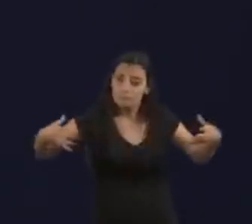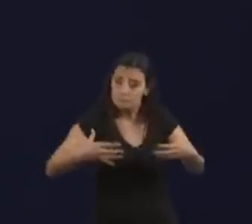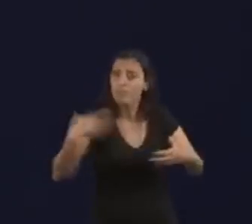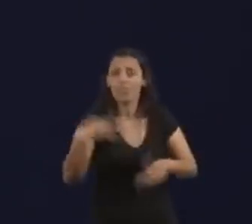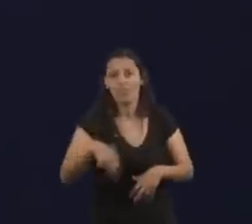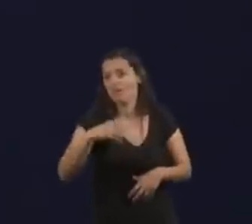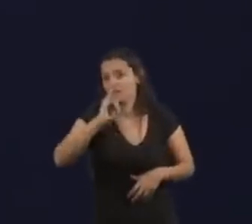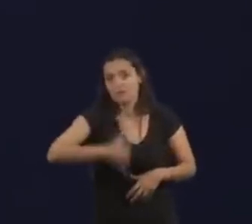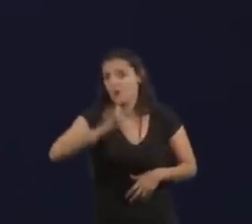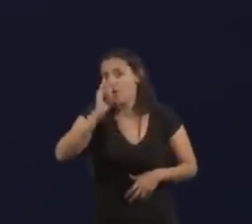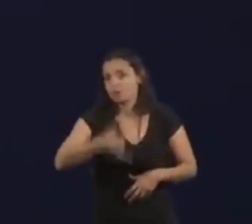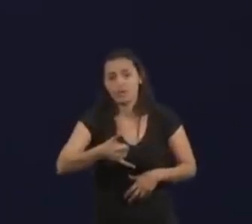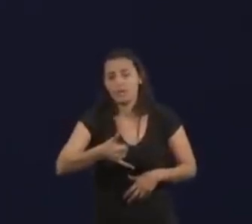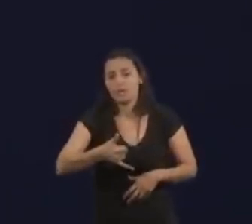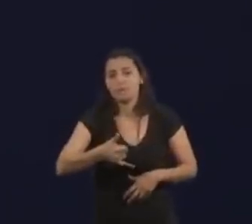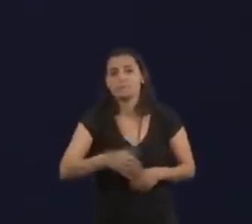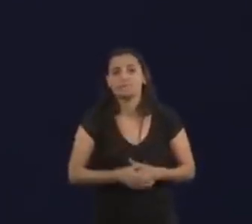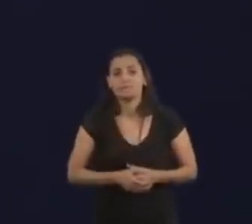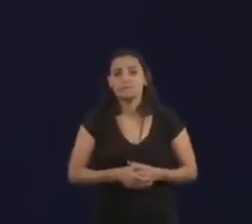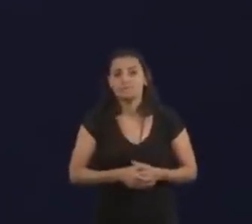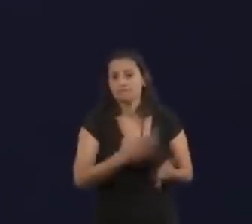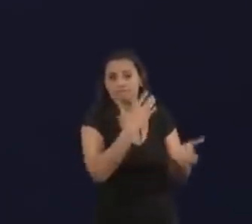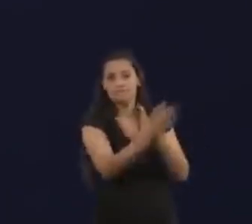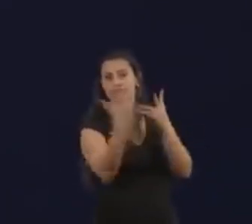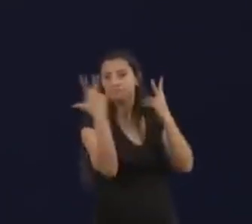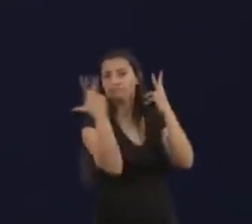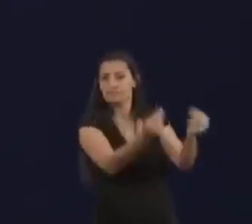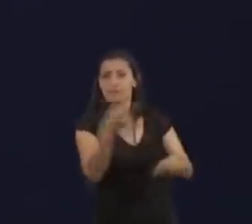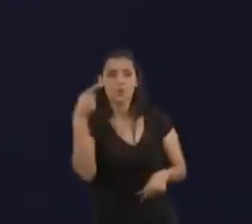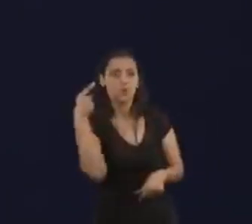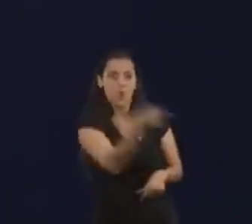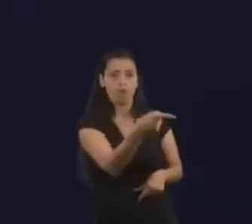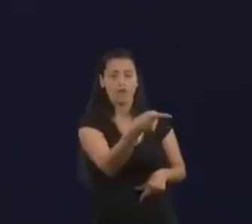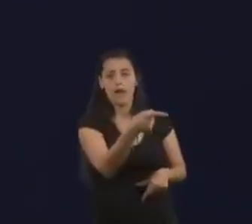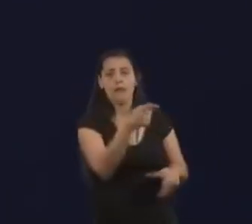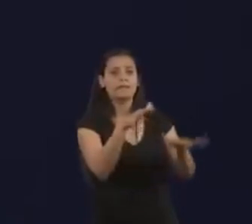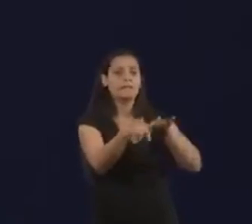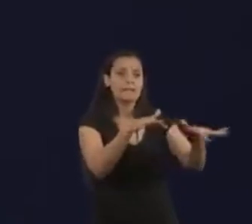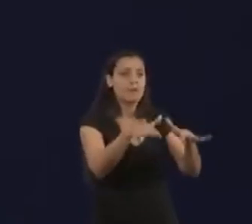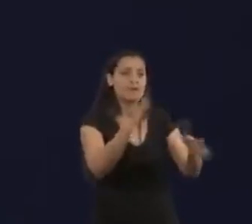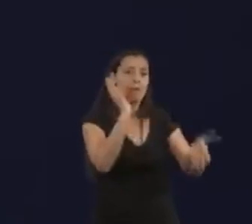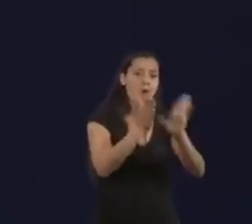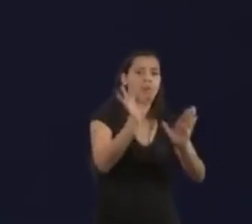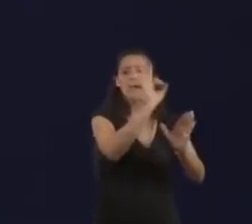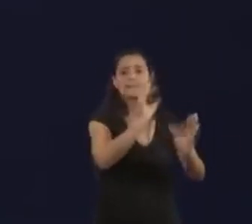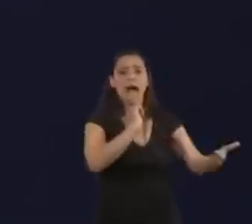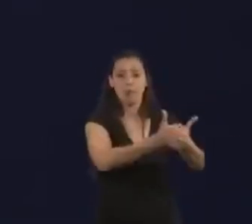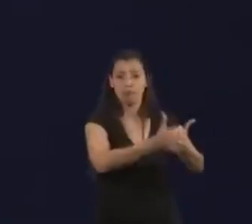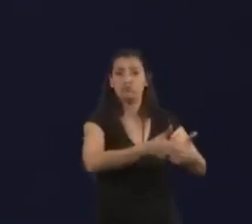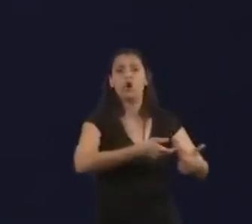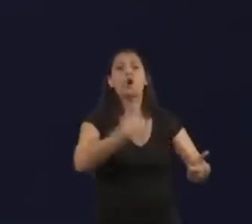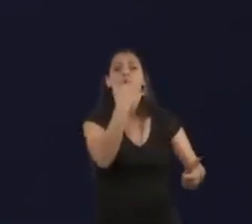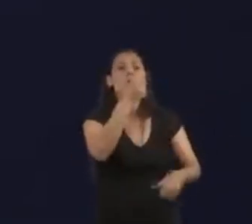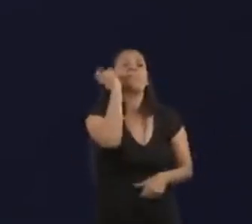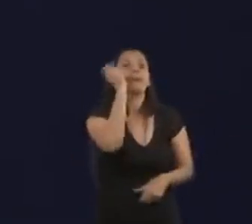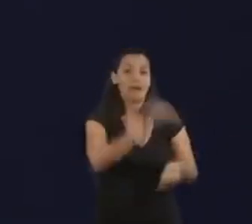a efectivamente salir a repudiar absolutamente este tipo de acciones La haa quien las haaga eh